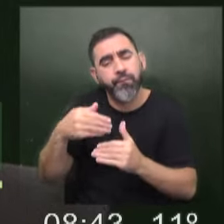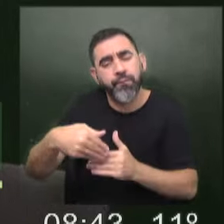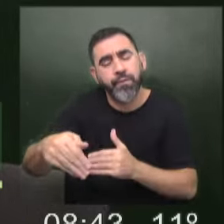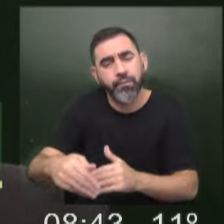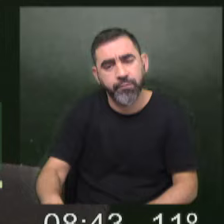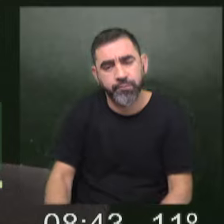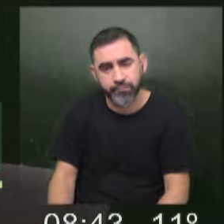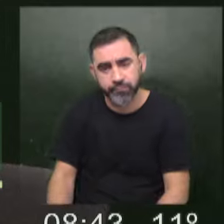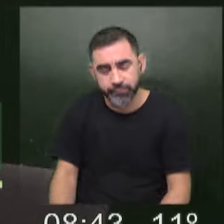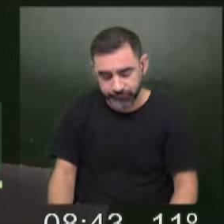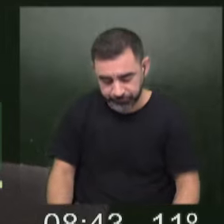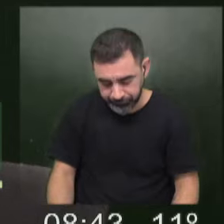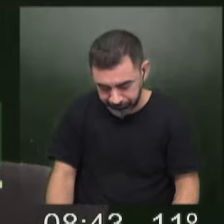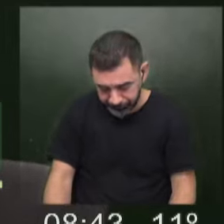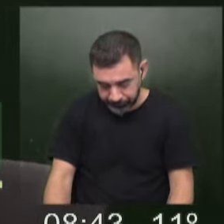le dan 30 segundos,